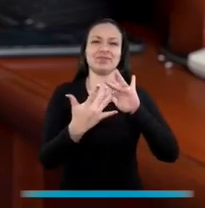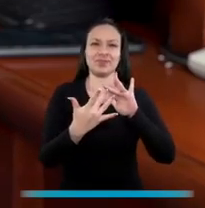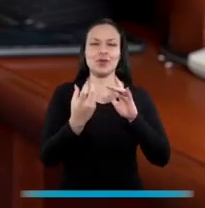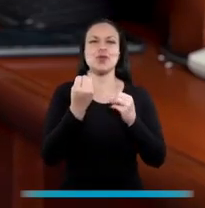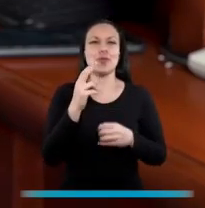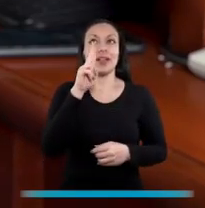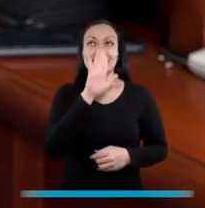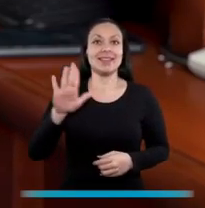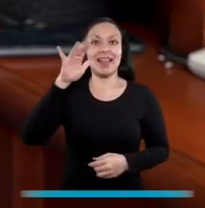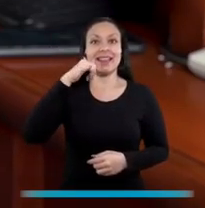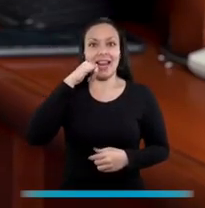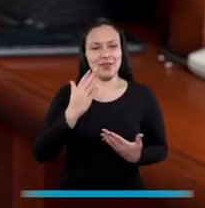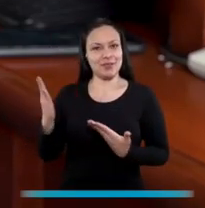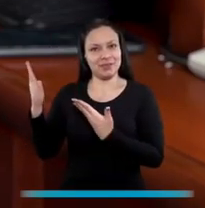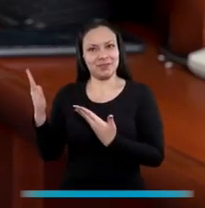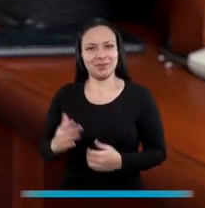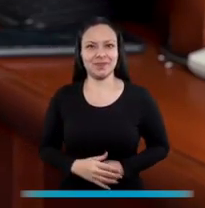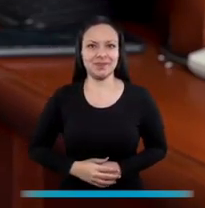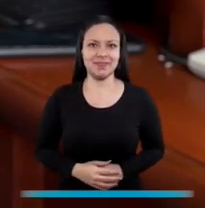línea telefónica nacional